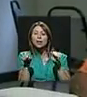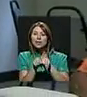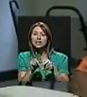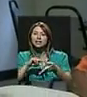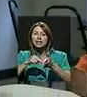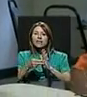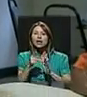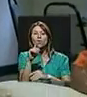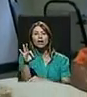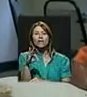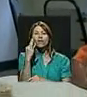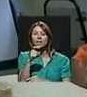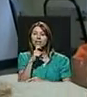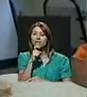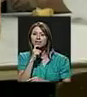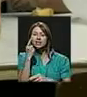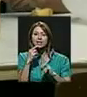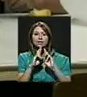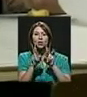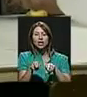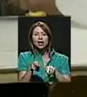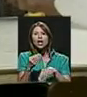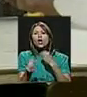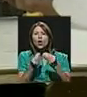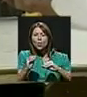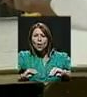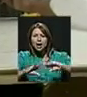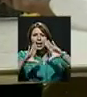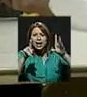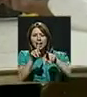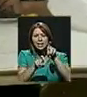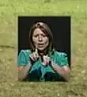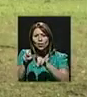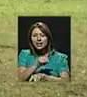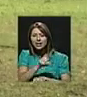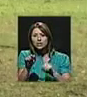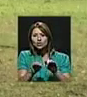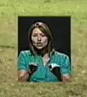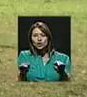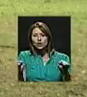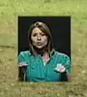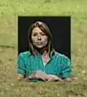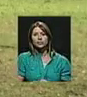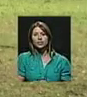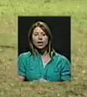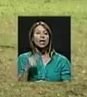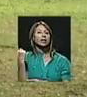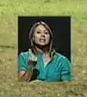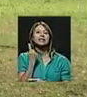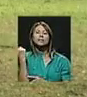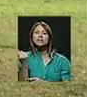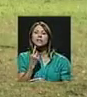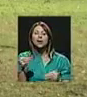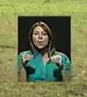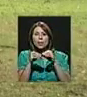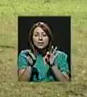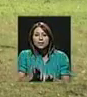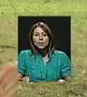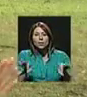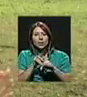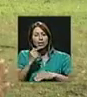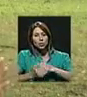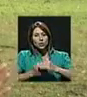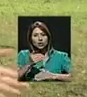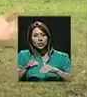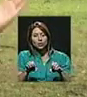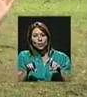convierte en una forma difícil de responder. ¿Cómo aclarar las interrogantes de estos chicos? Bueno, siempre lo más importante en un proceso de